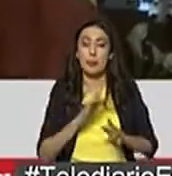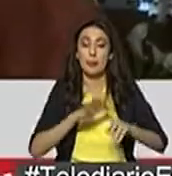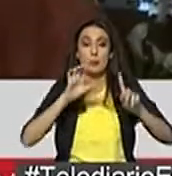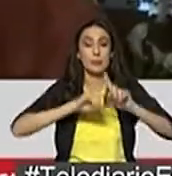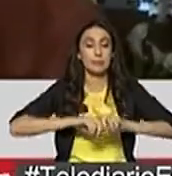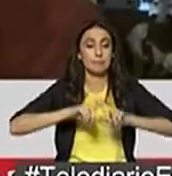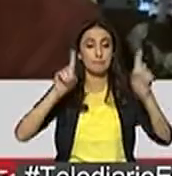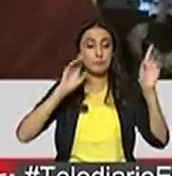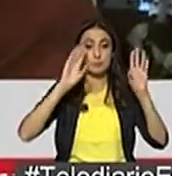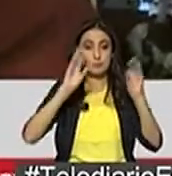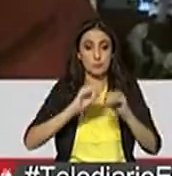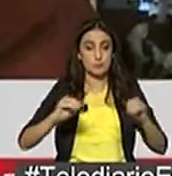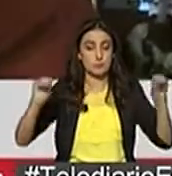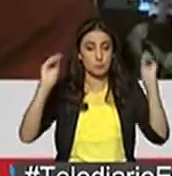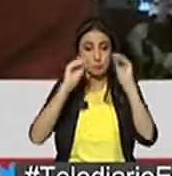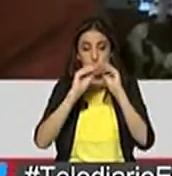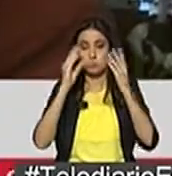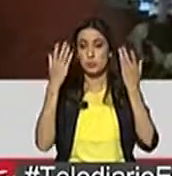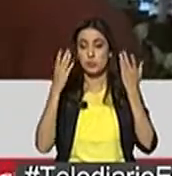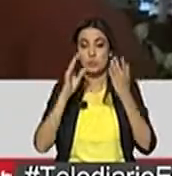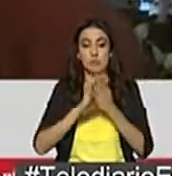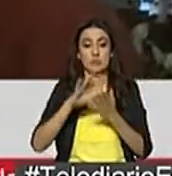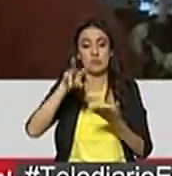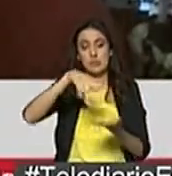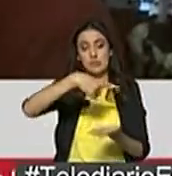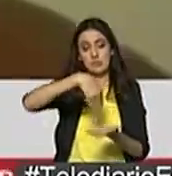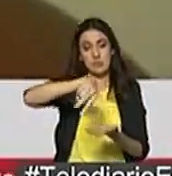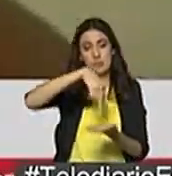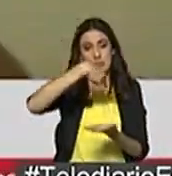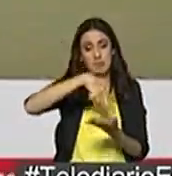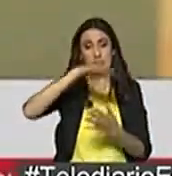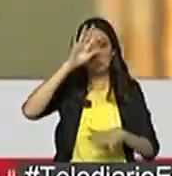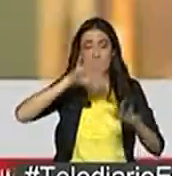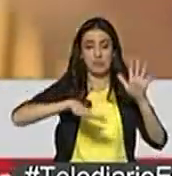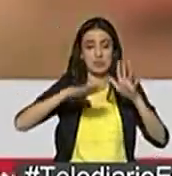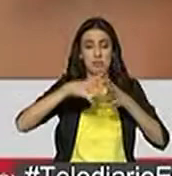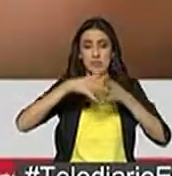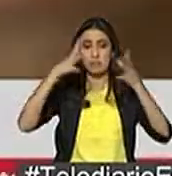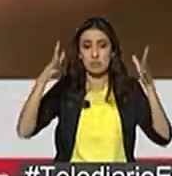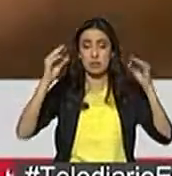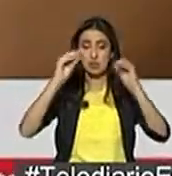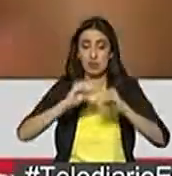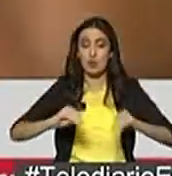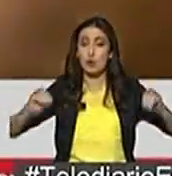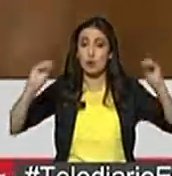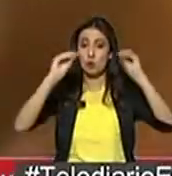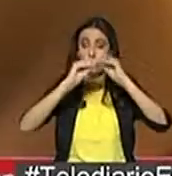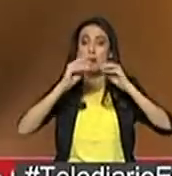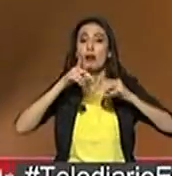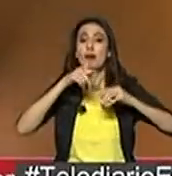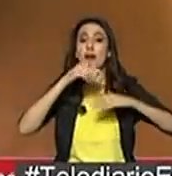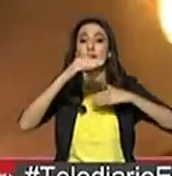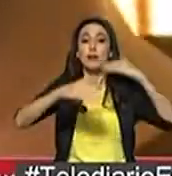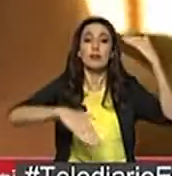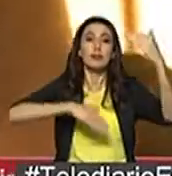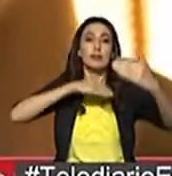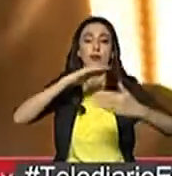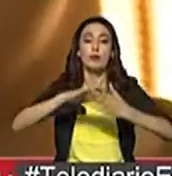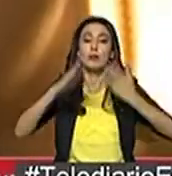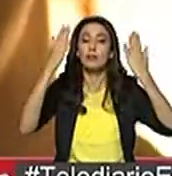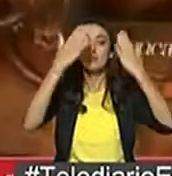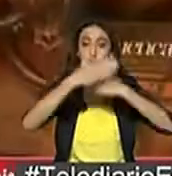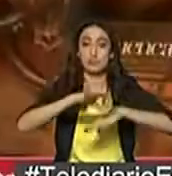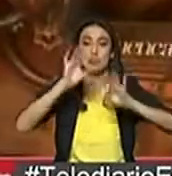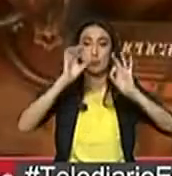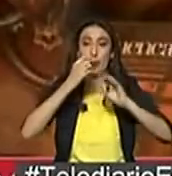todo el tango es una tragedia que se baila, ¿no? Y quienes ejecutan el tango y quienes cantan el